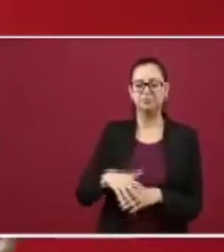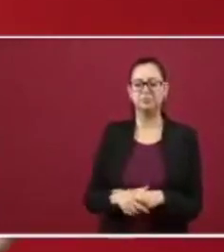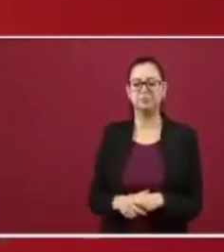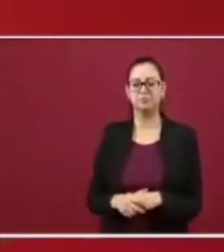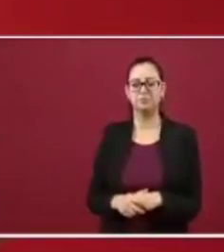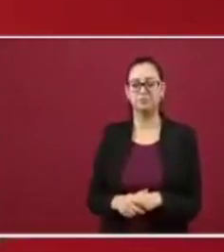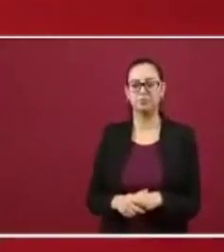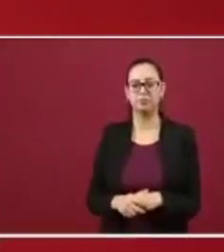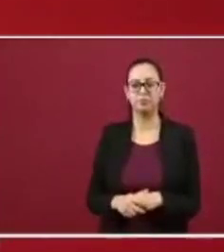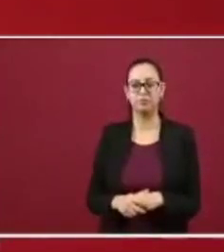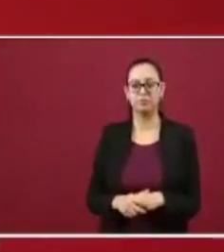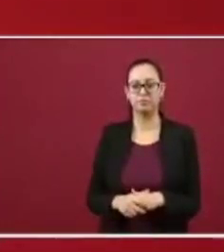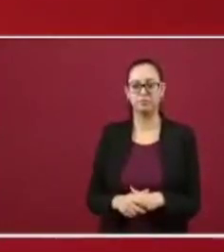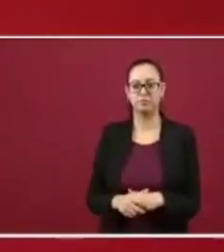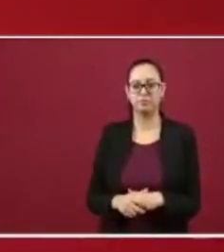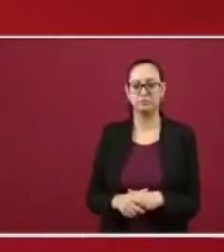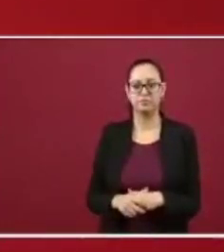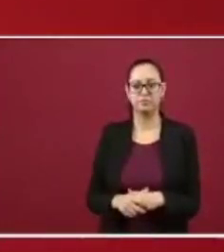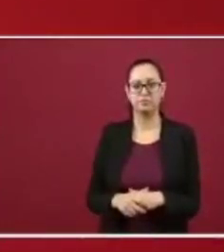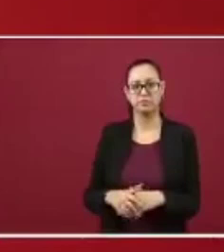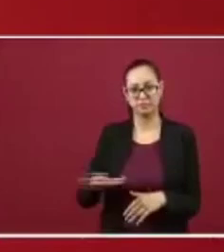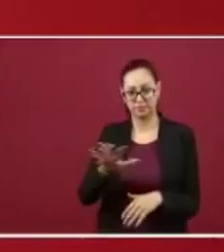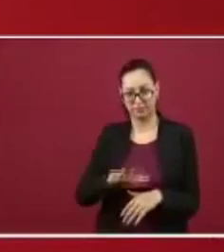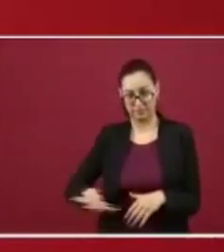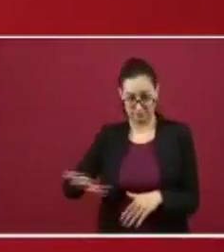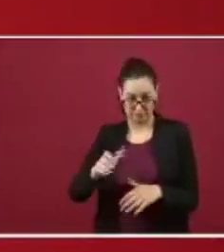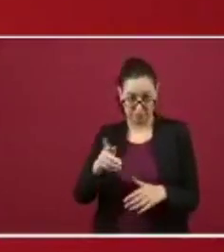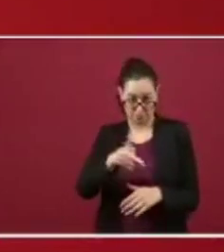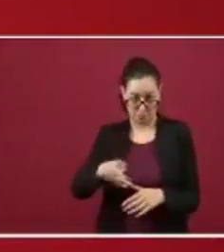solo del lado de Badiraguato,